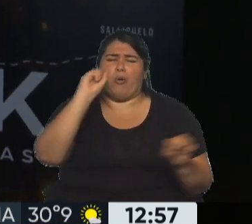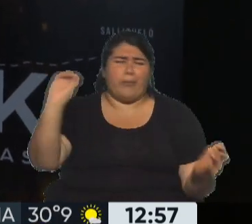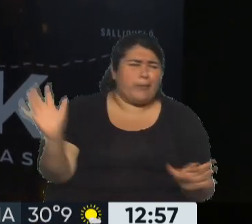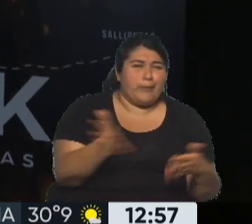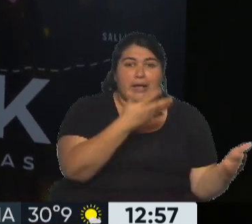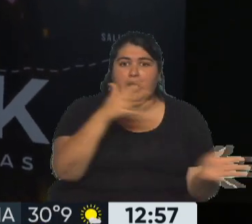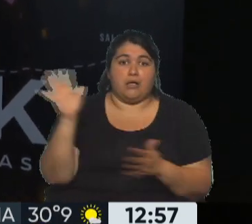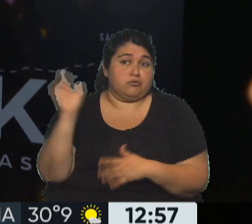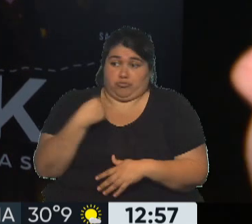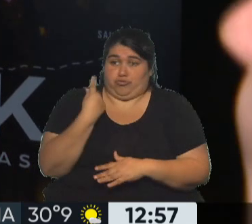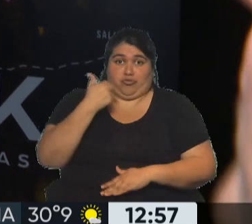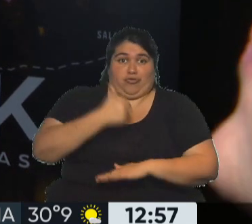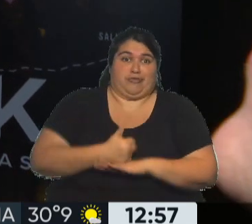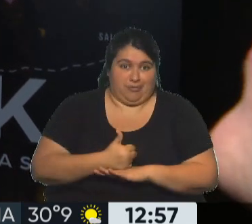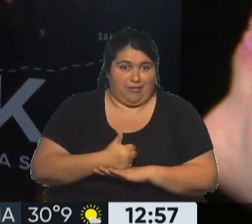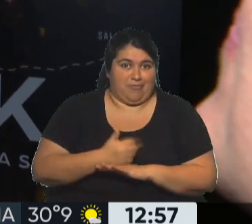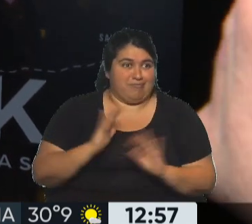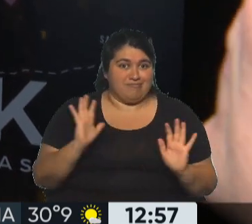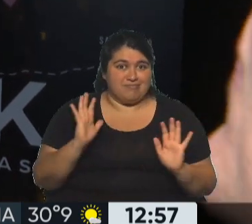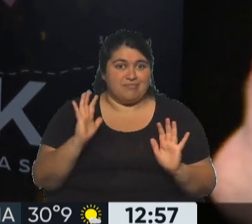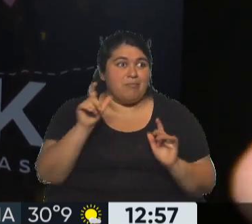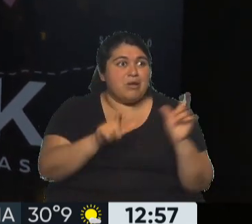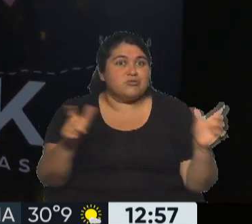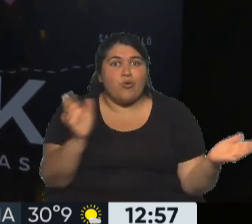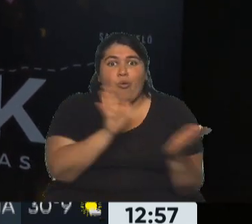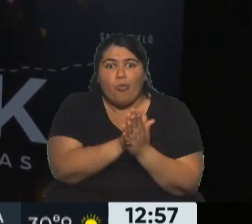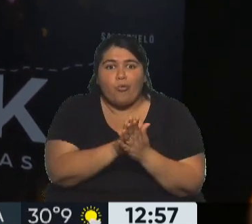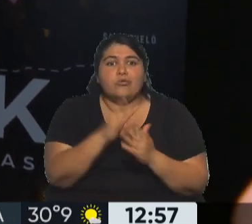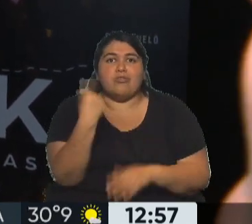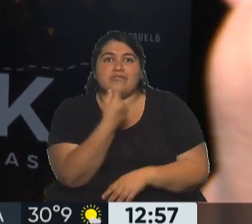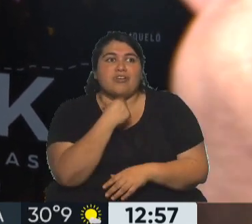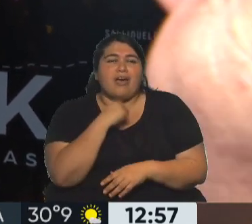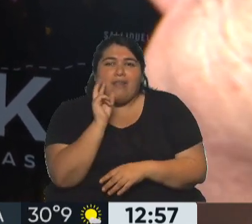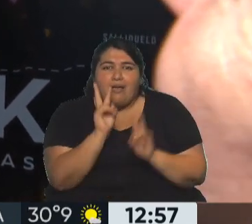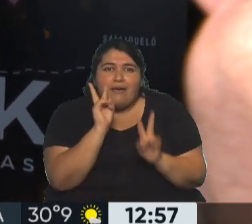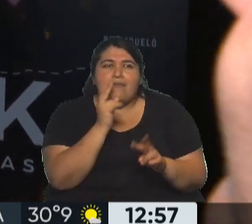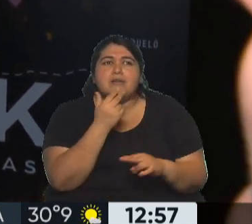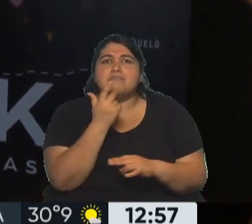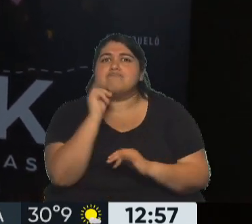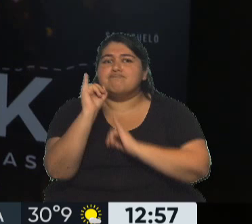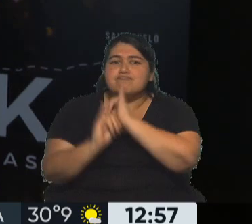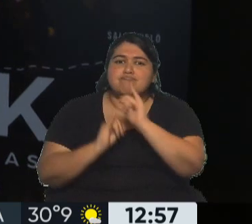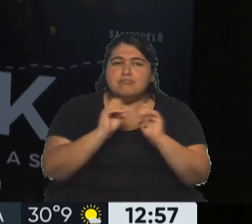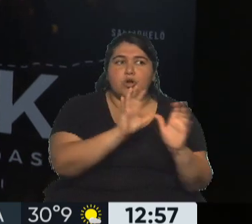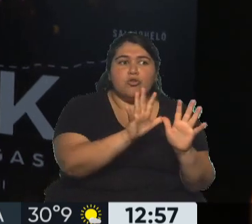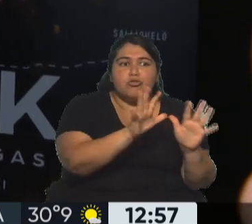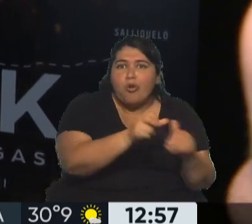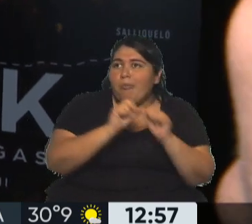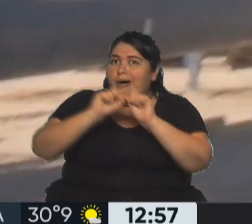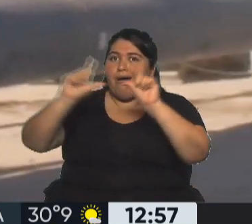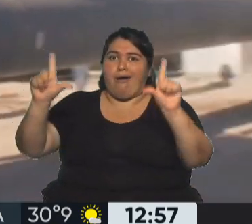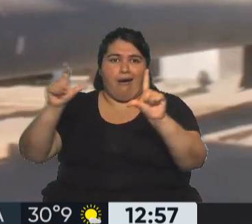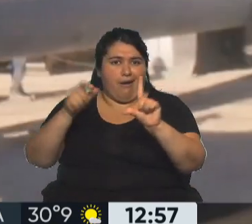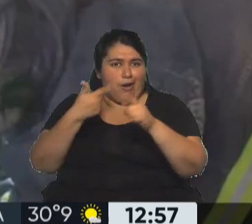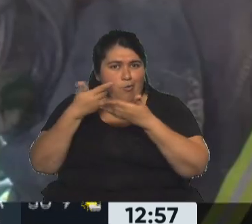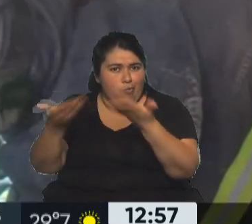y estábamos ahí con la gente. Y tratar de relatarlo y ponerlo en imagen fue un gran desafío, pero fue muy